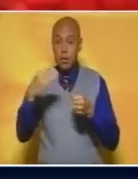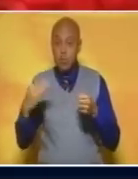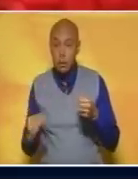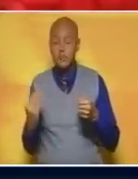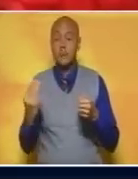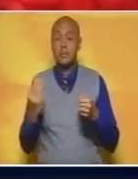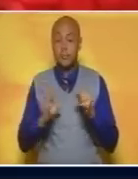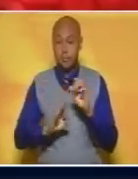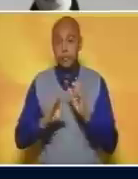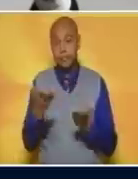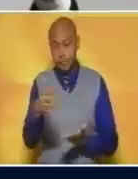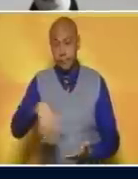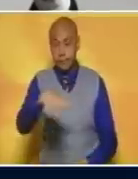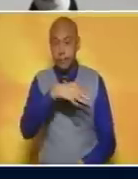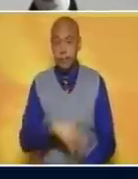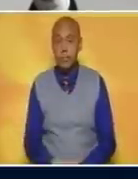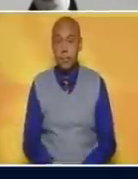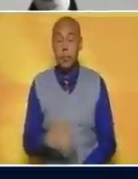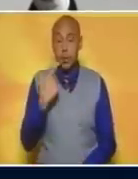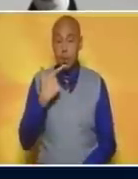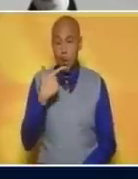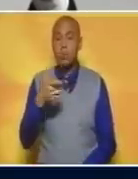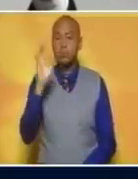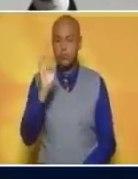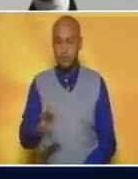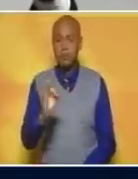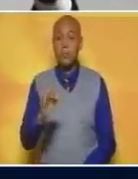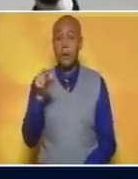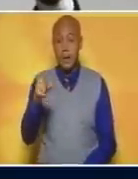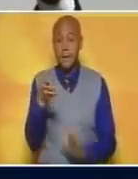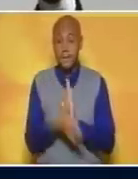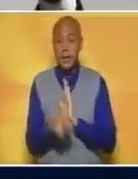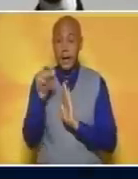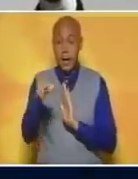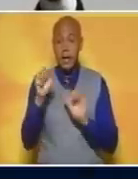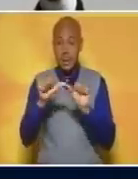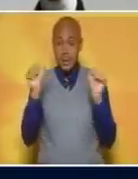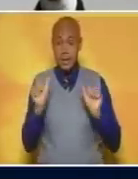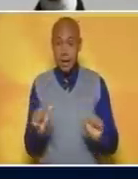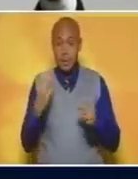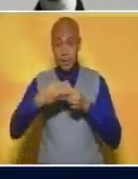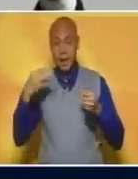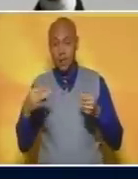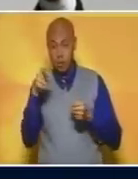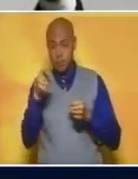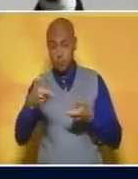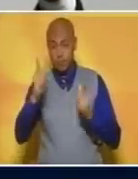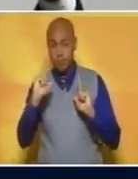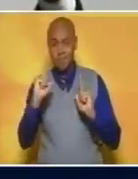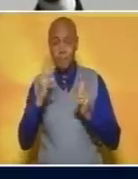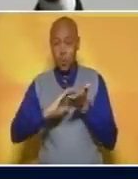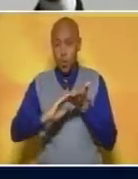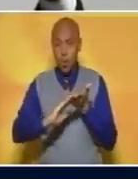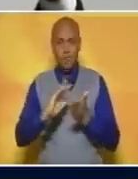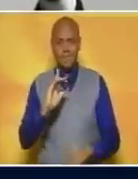por el petro. Insisto que el sistema no es viable, va a producir más bien